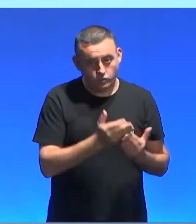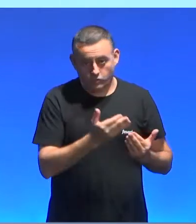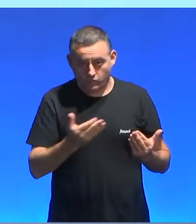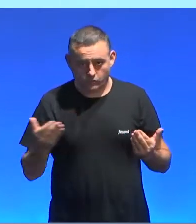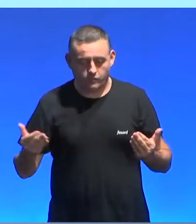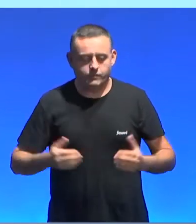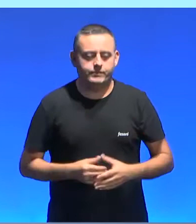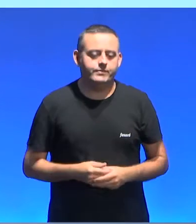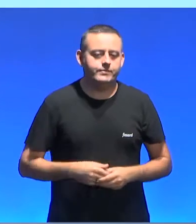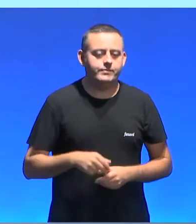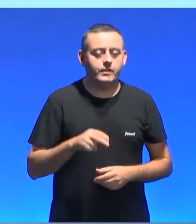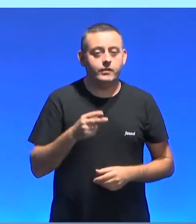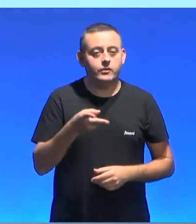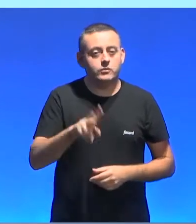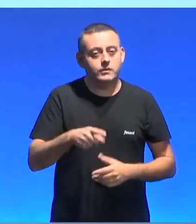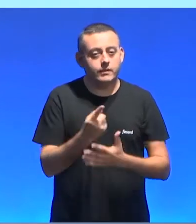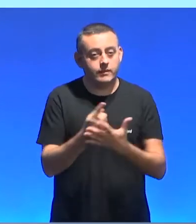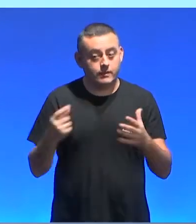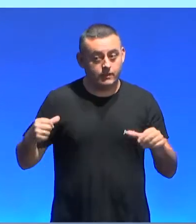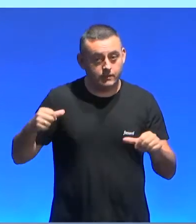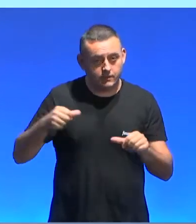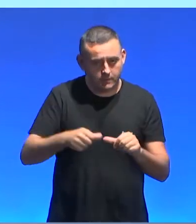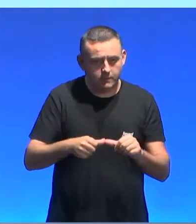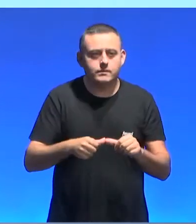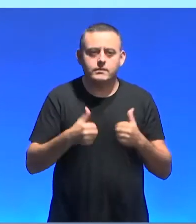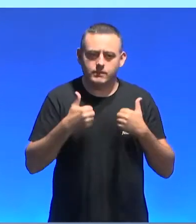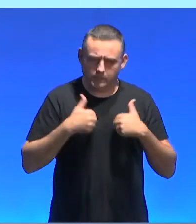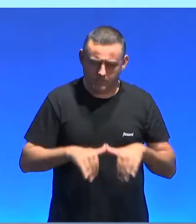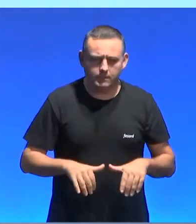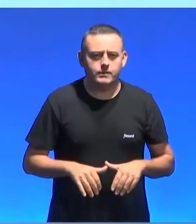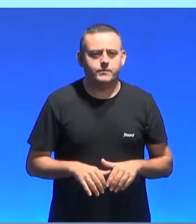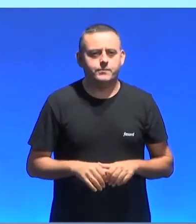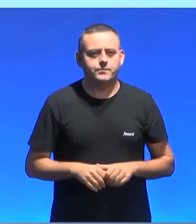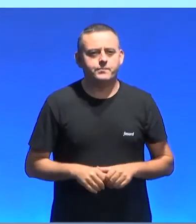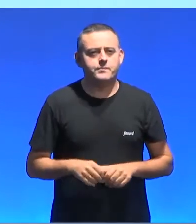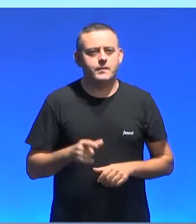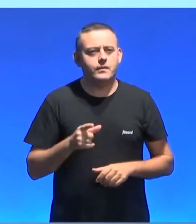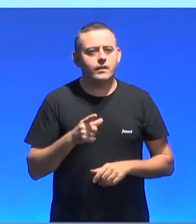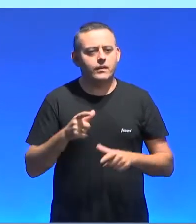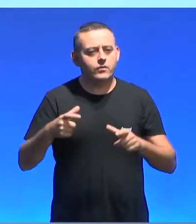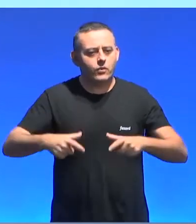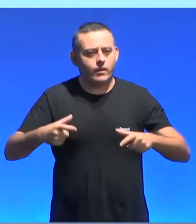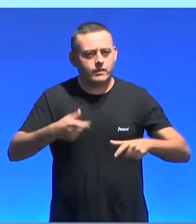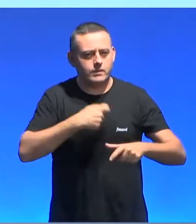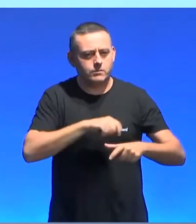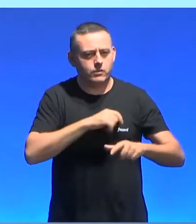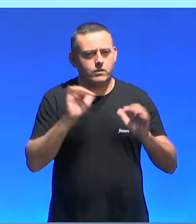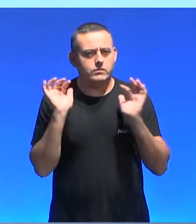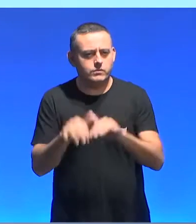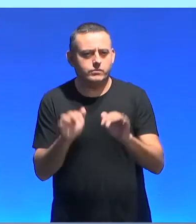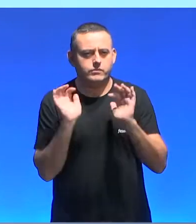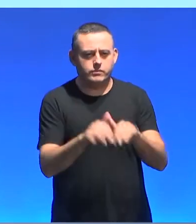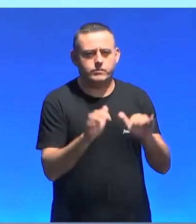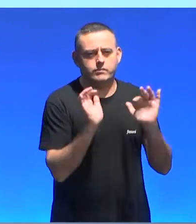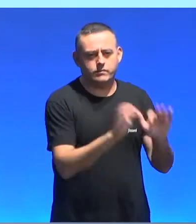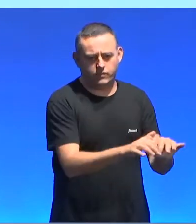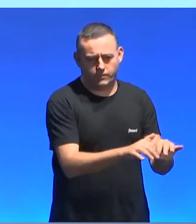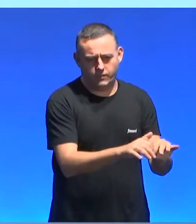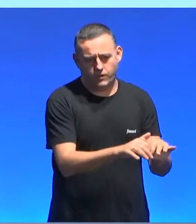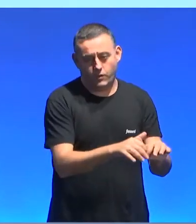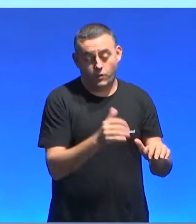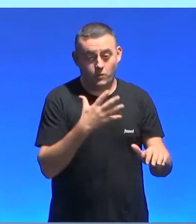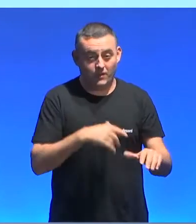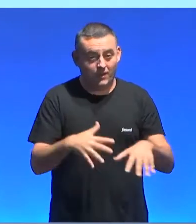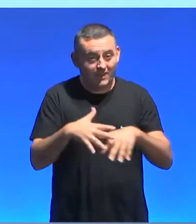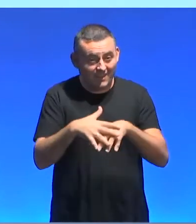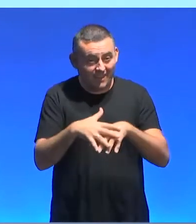desde 2016 las ciudades españolas se encuentran cada año, 2 días, en uno de los municipios de la red para intercambiar